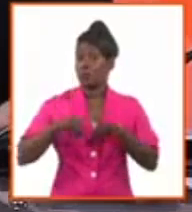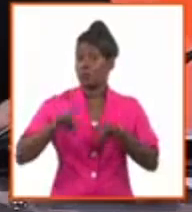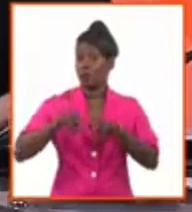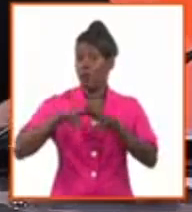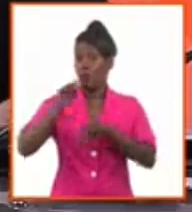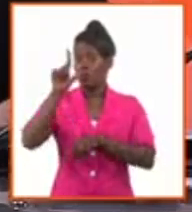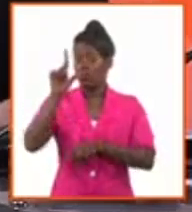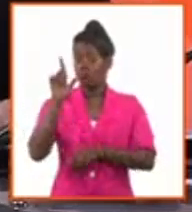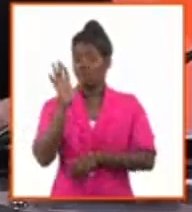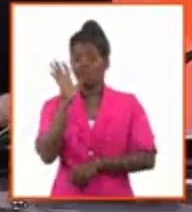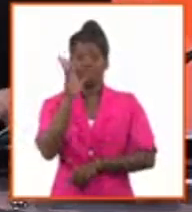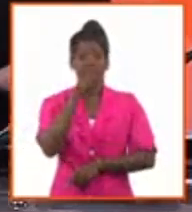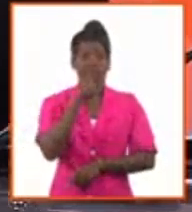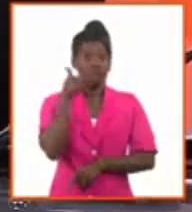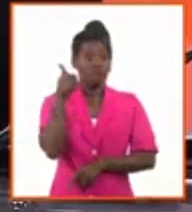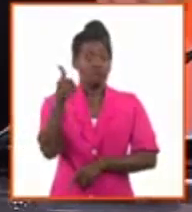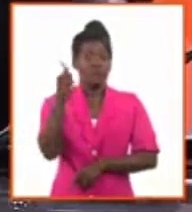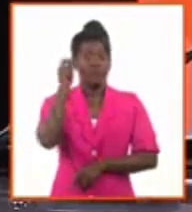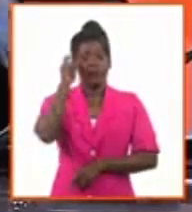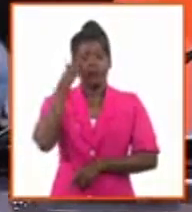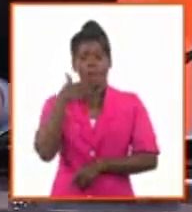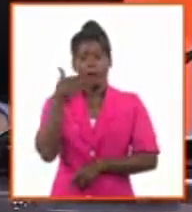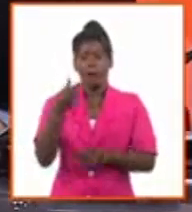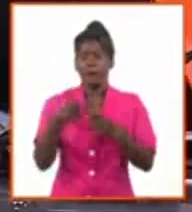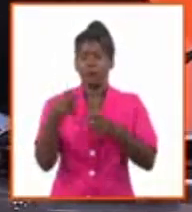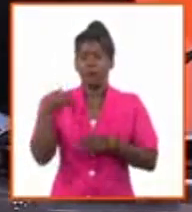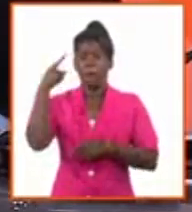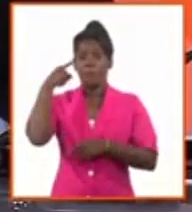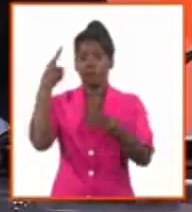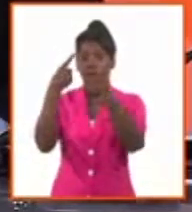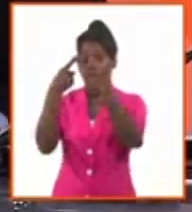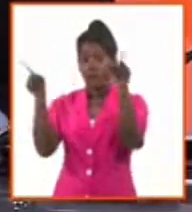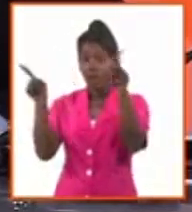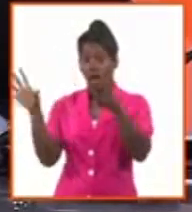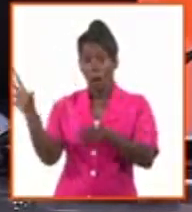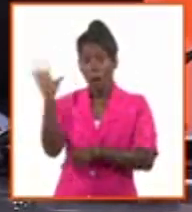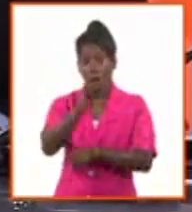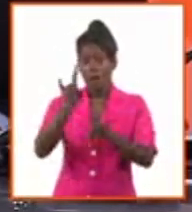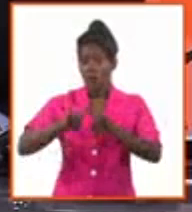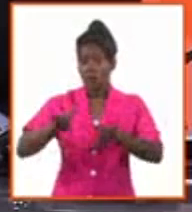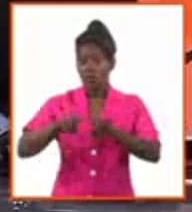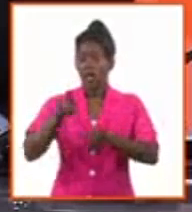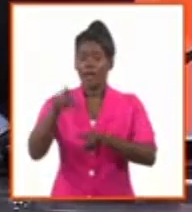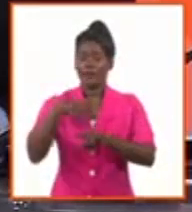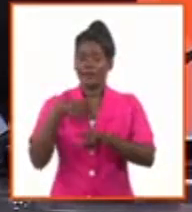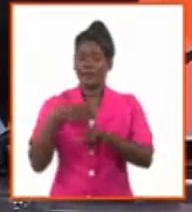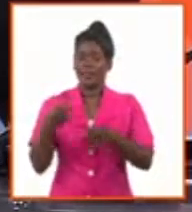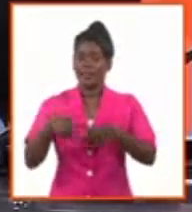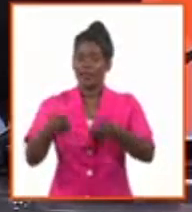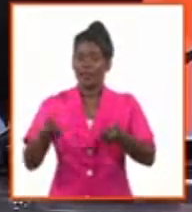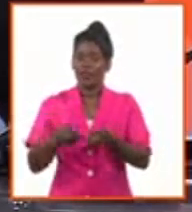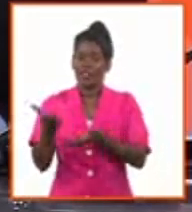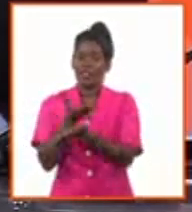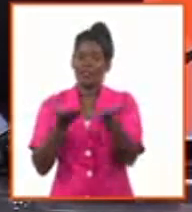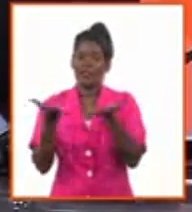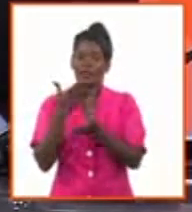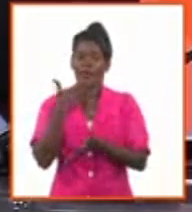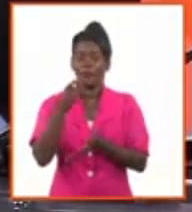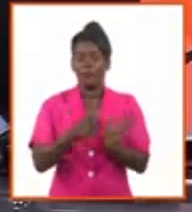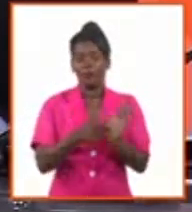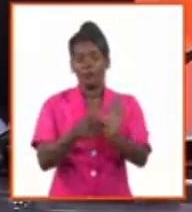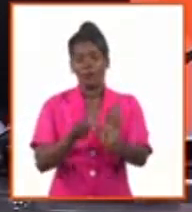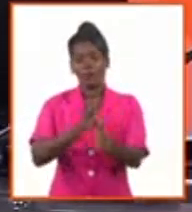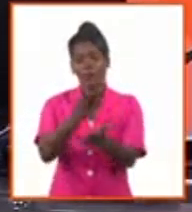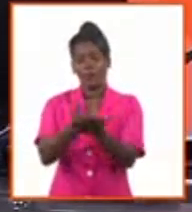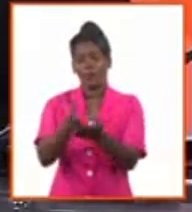Universidad de Ciencias Médicas de Holguín y todas las universidades del país, que de alguna manera le pondrán su propia impronta a los debates del Congreso de la FEU, que como